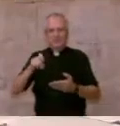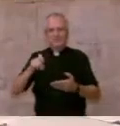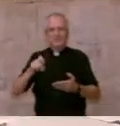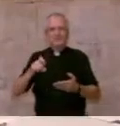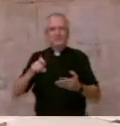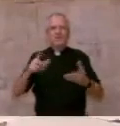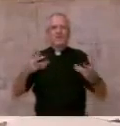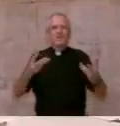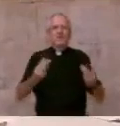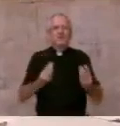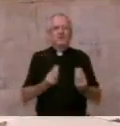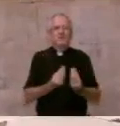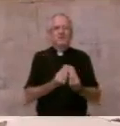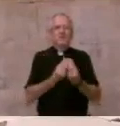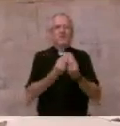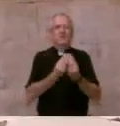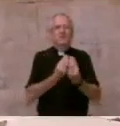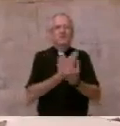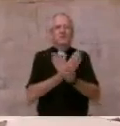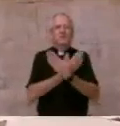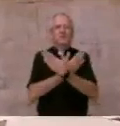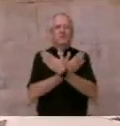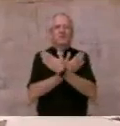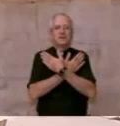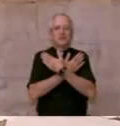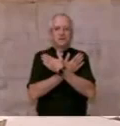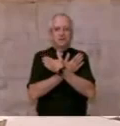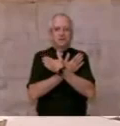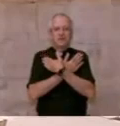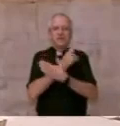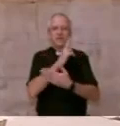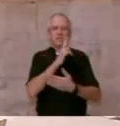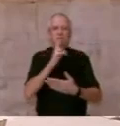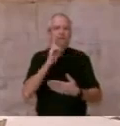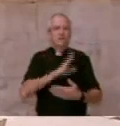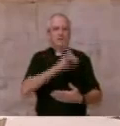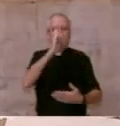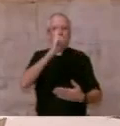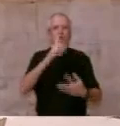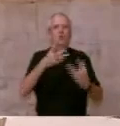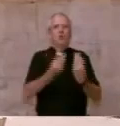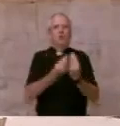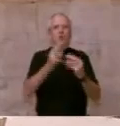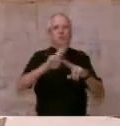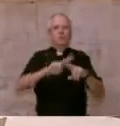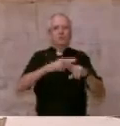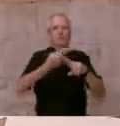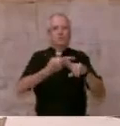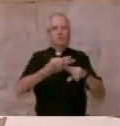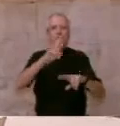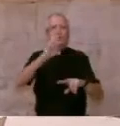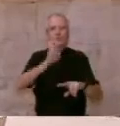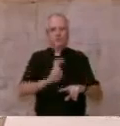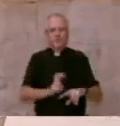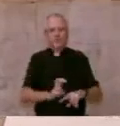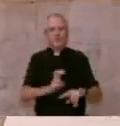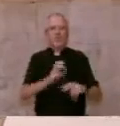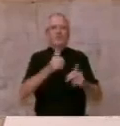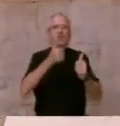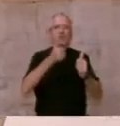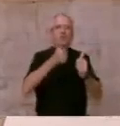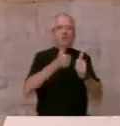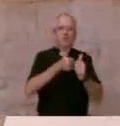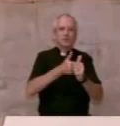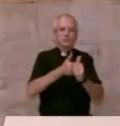Virgen, Madre de Dios, su esposo San José, amb la Verge Maria, Mare de los apóstoles y los mártires, amb Sant Josep, el seu